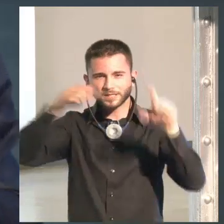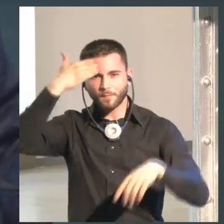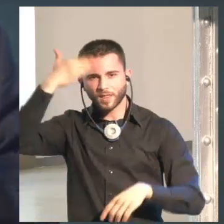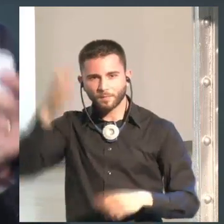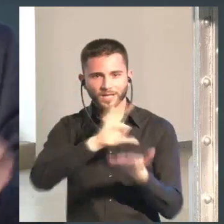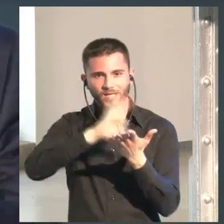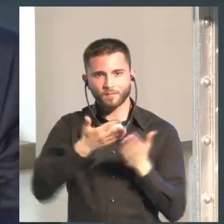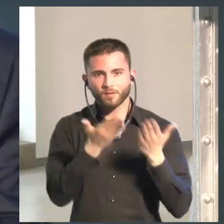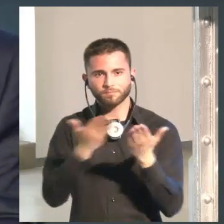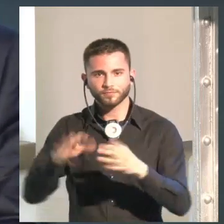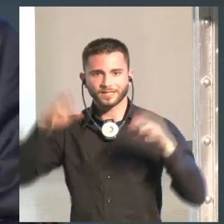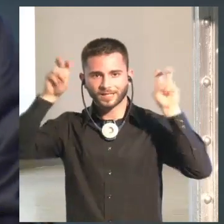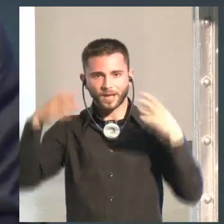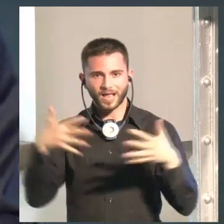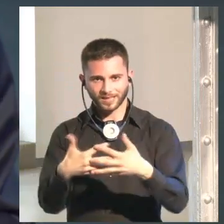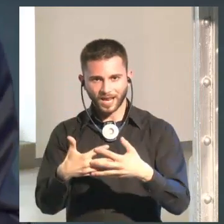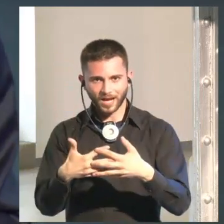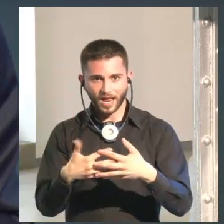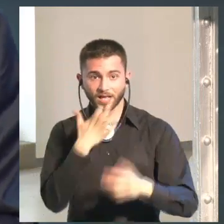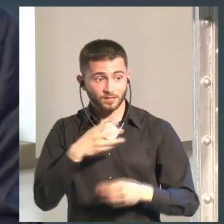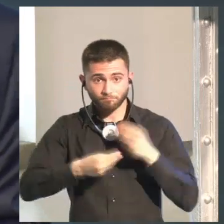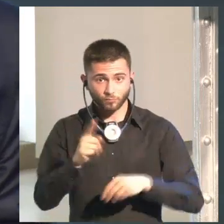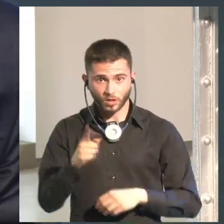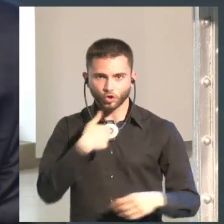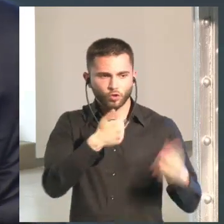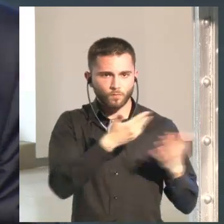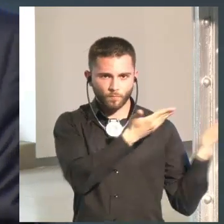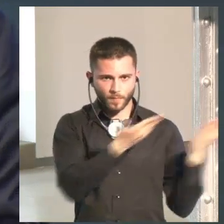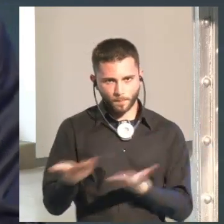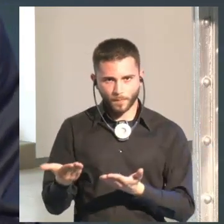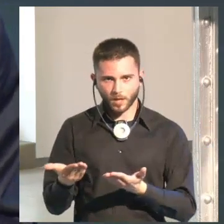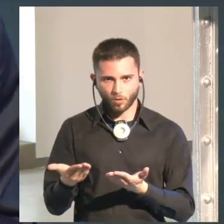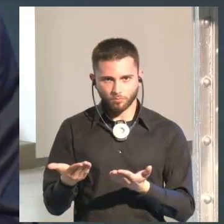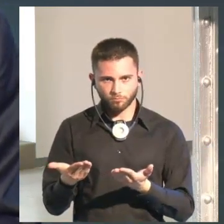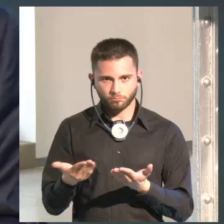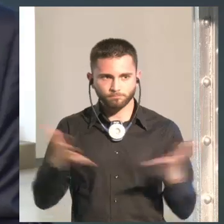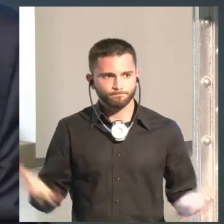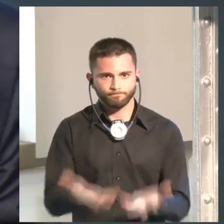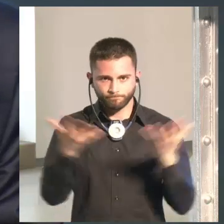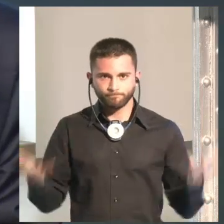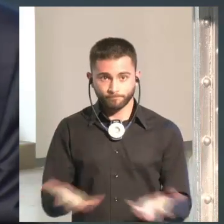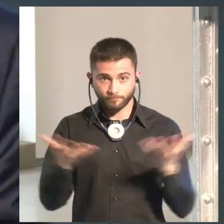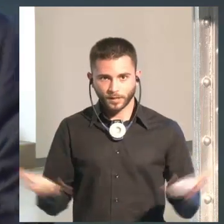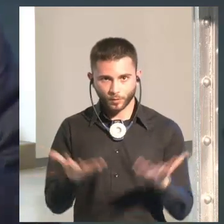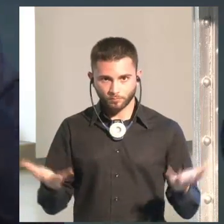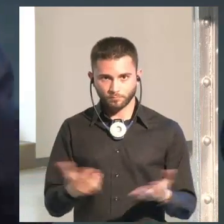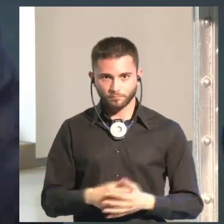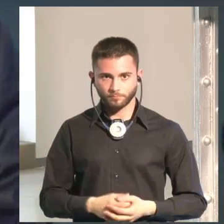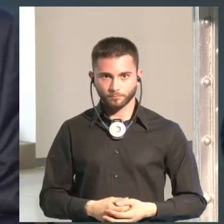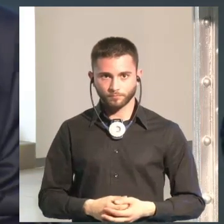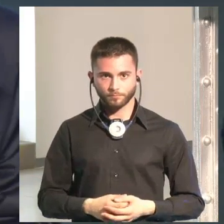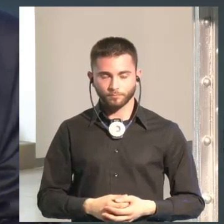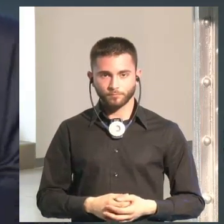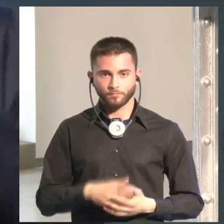ofrecen servicios sobre Internet. Si no lo han hecho, yo los invito y los incentivo a que lo hagan, porque realmente sirve para